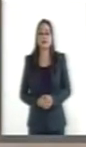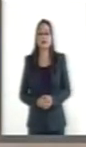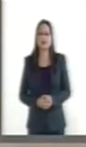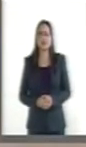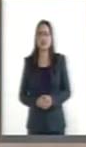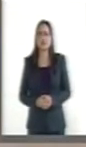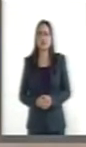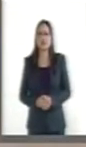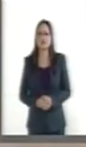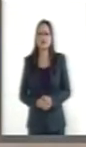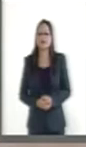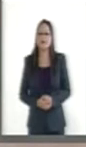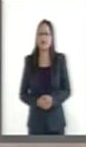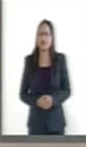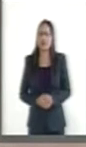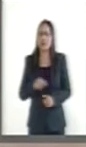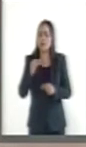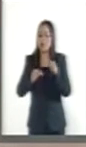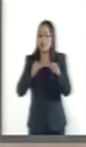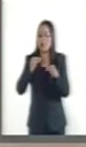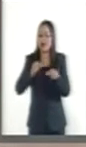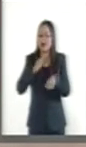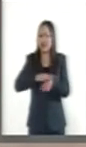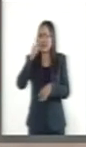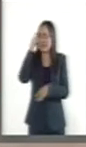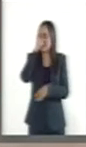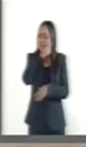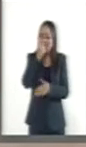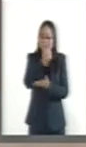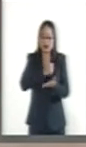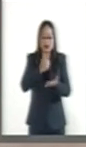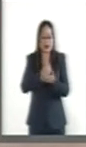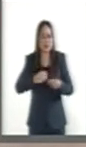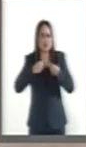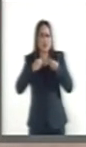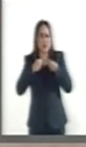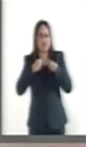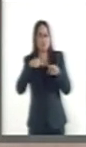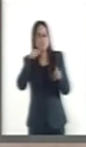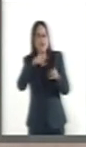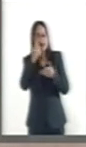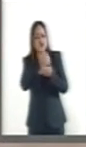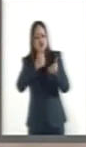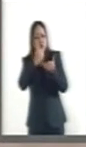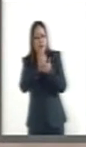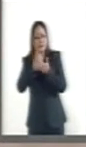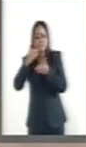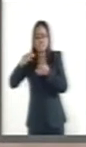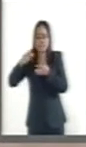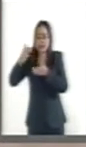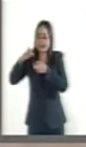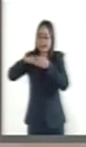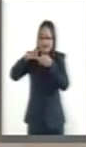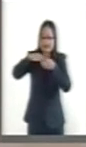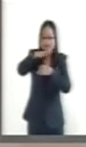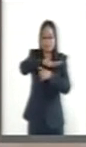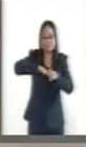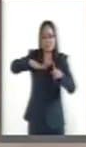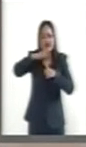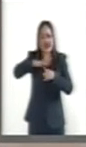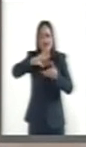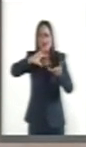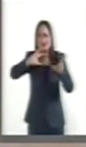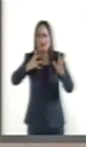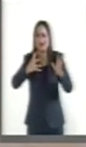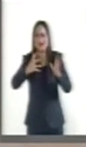Cada vez es más difícil vivir en las ciudades. Las zonas urbanas y metropolitanas de nuestro país están